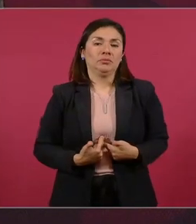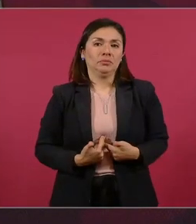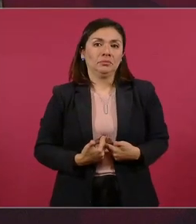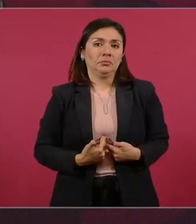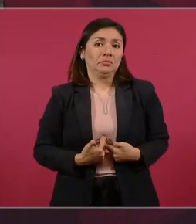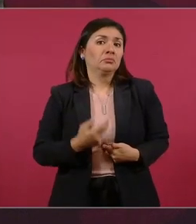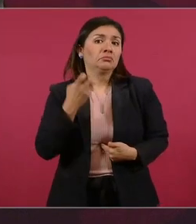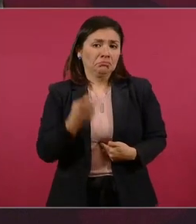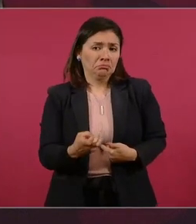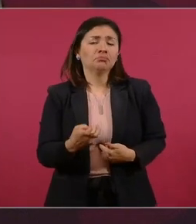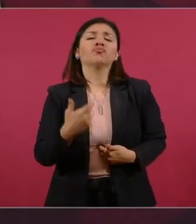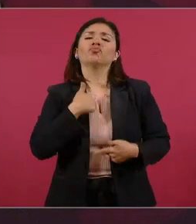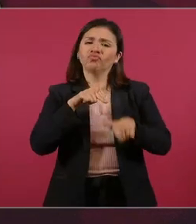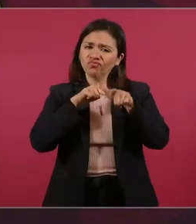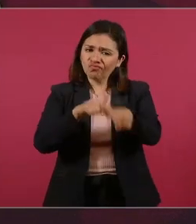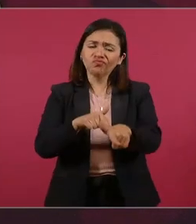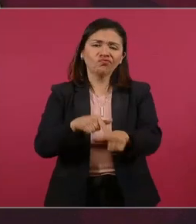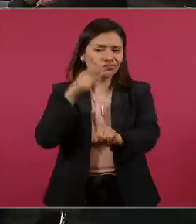y somos consecuentes.